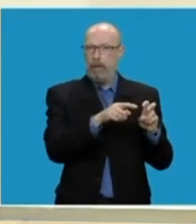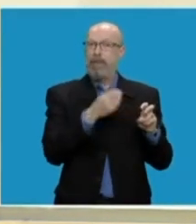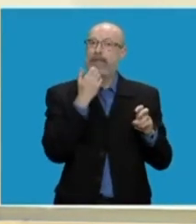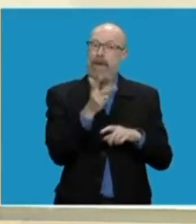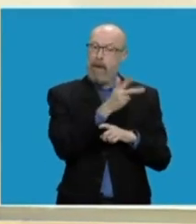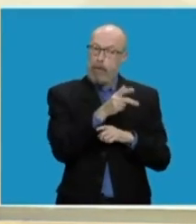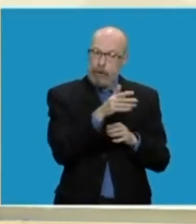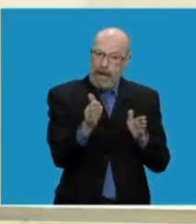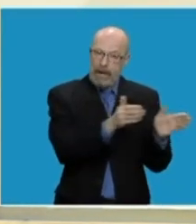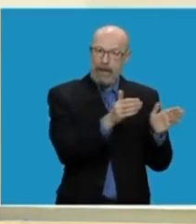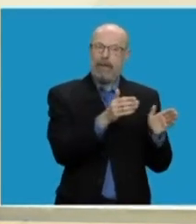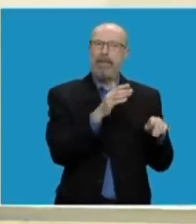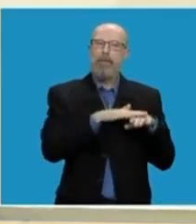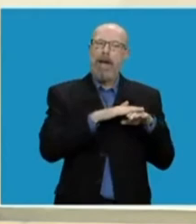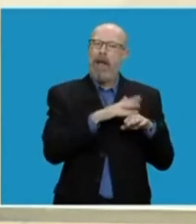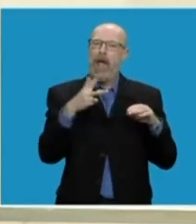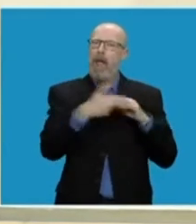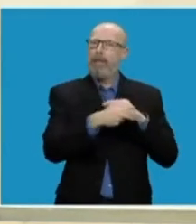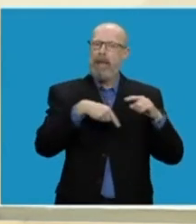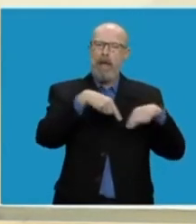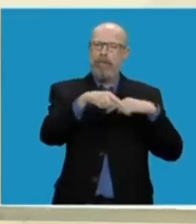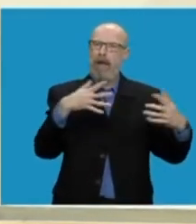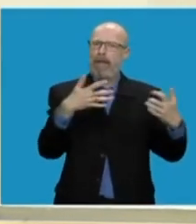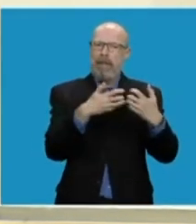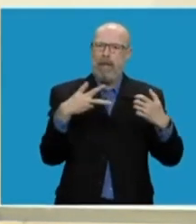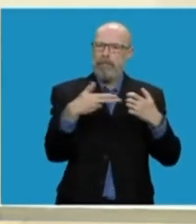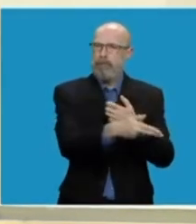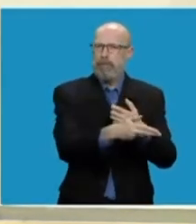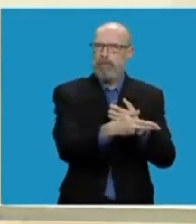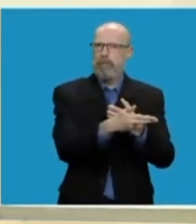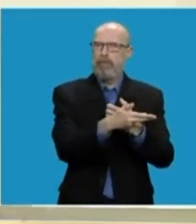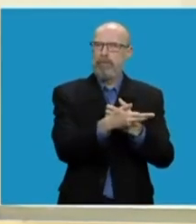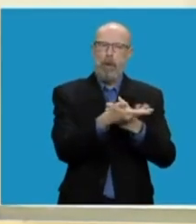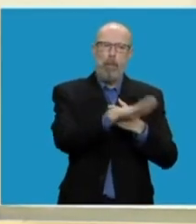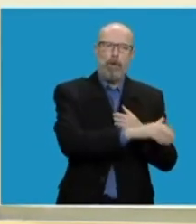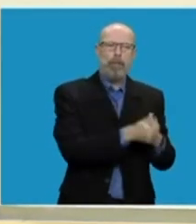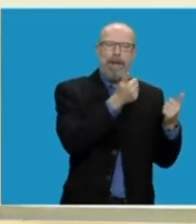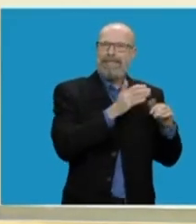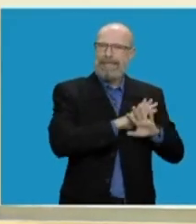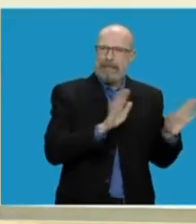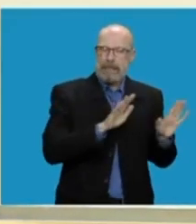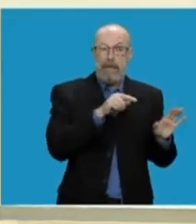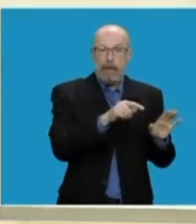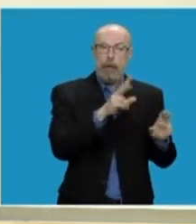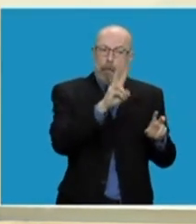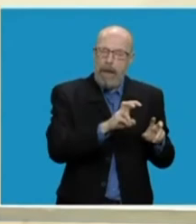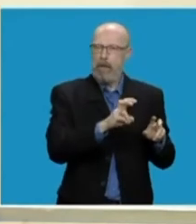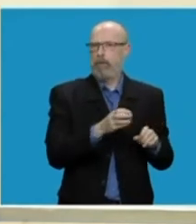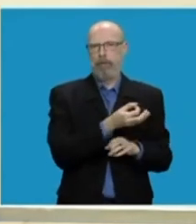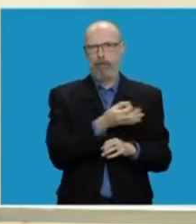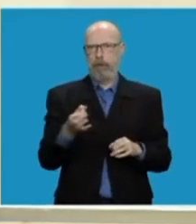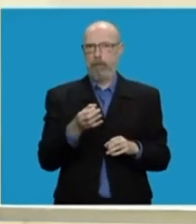sirve para evitar un solo accidente de tráfico, la pérdida de una sola vida, ya es mucho. Desde el impacto que dan